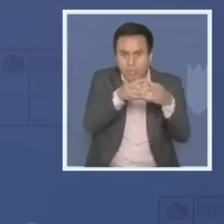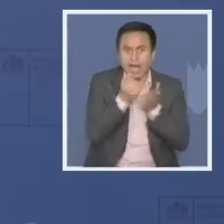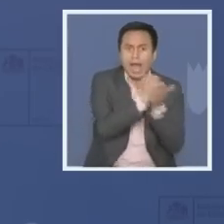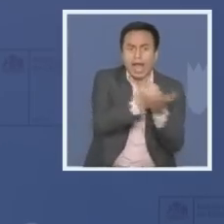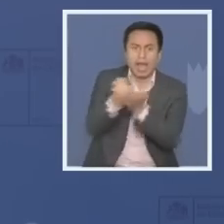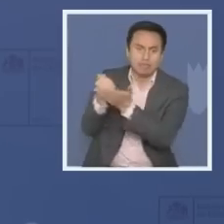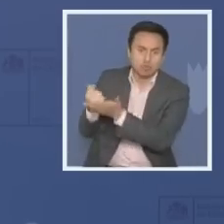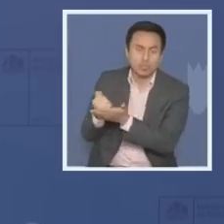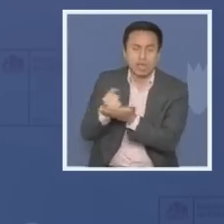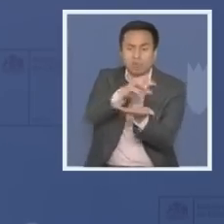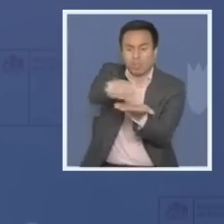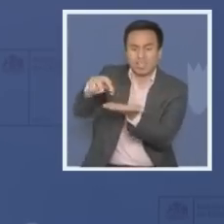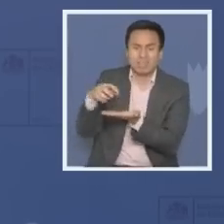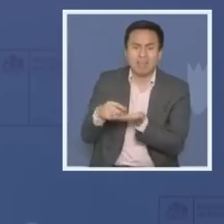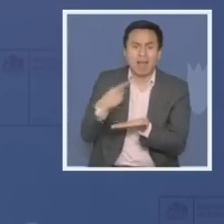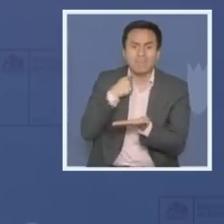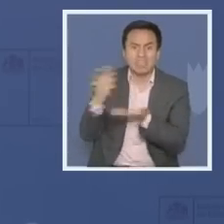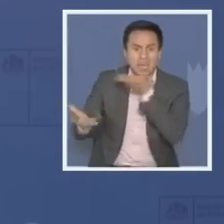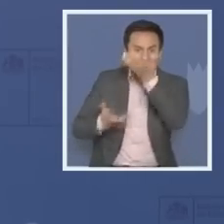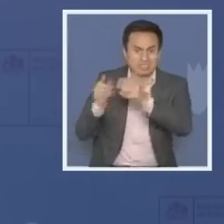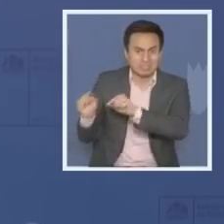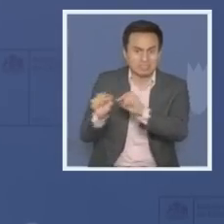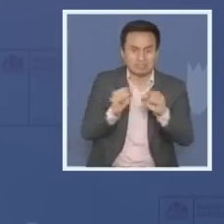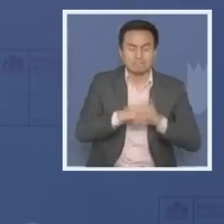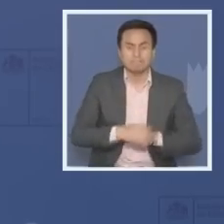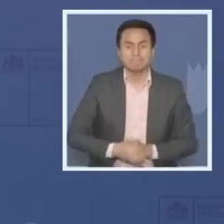ir en ayuda de las localidades que están afectadas.